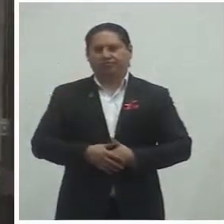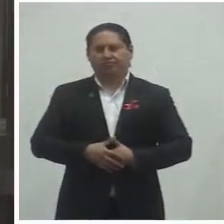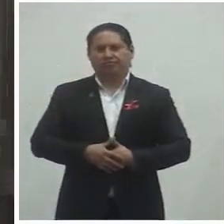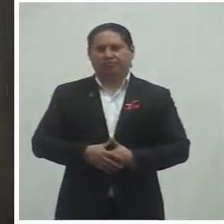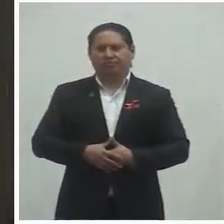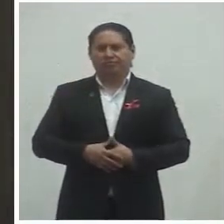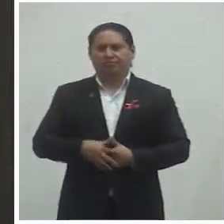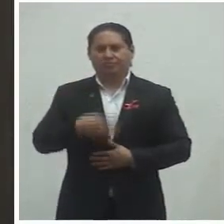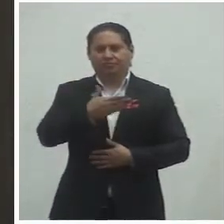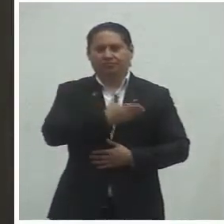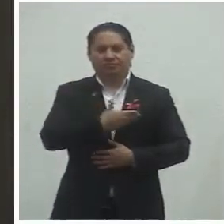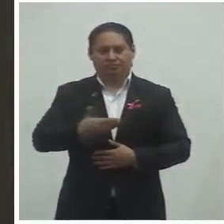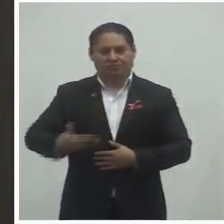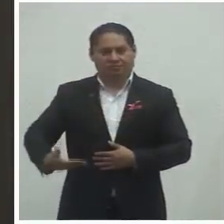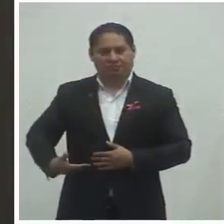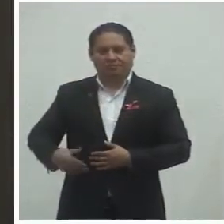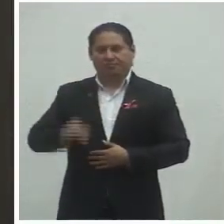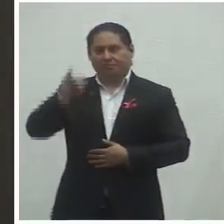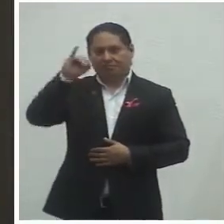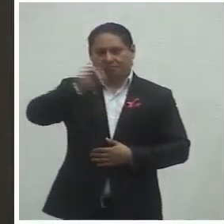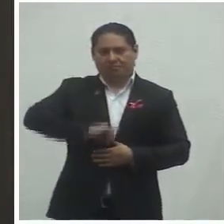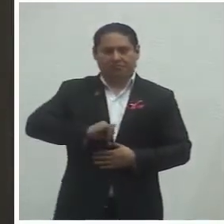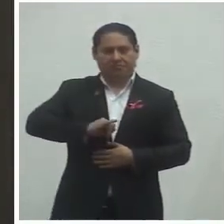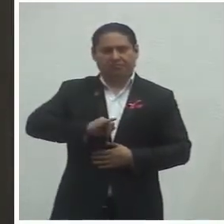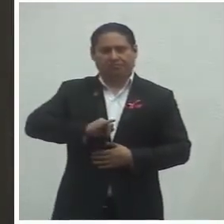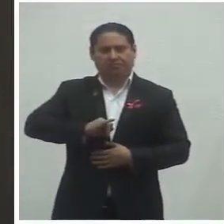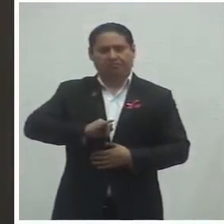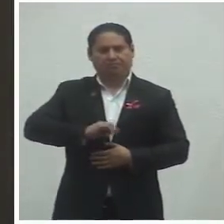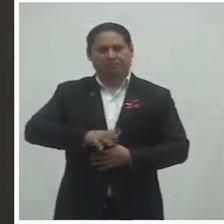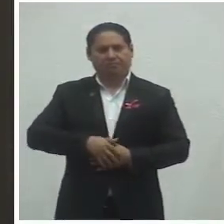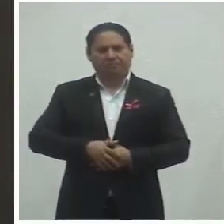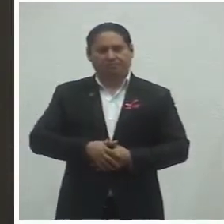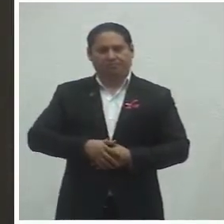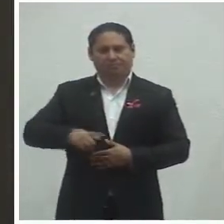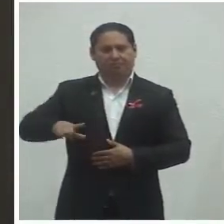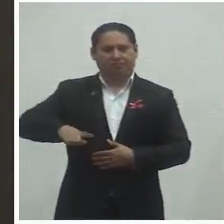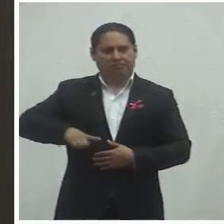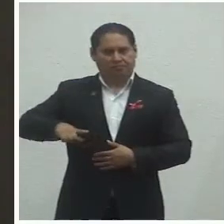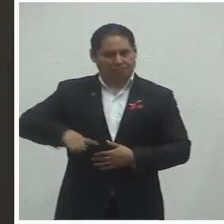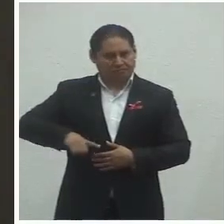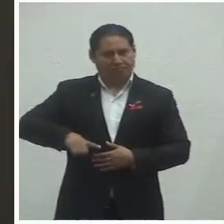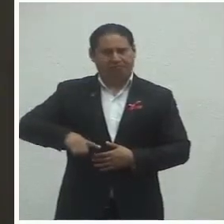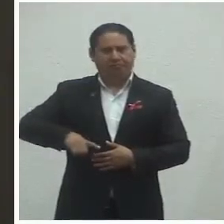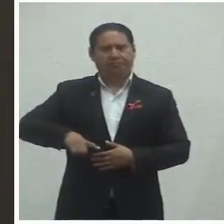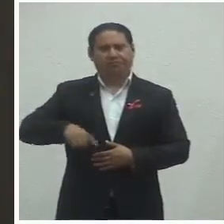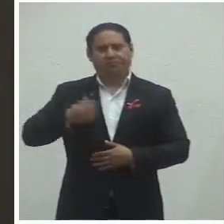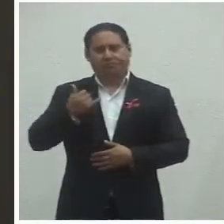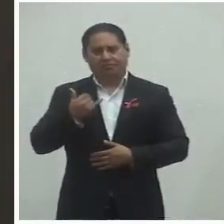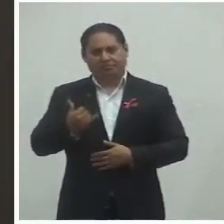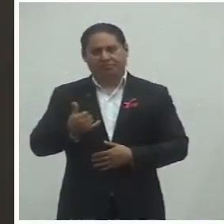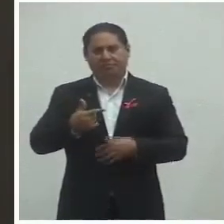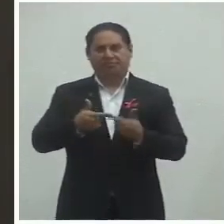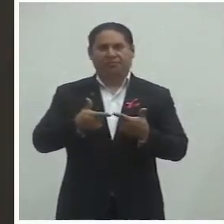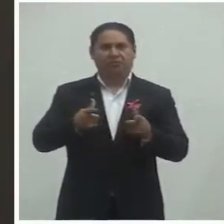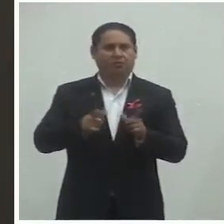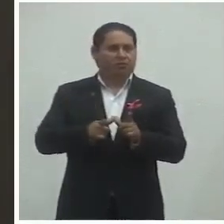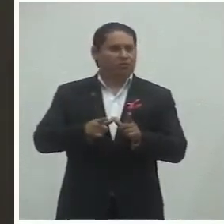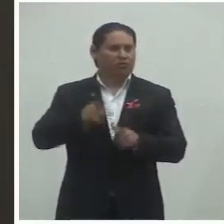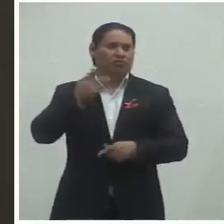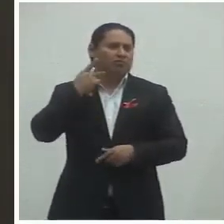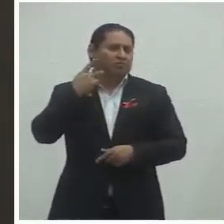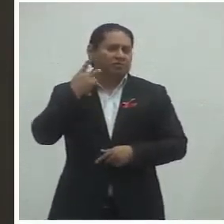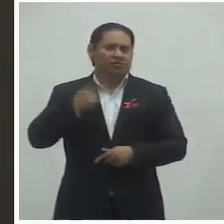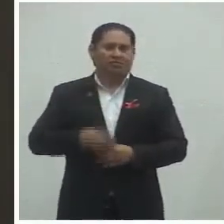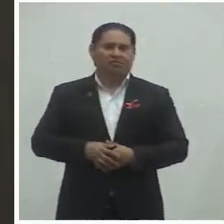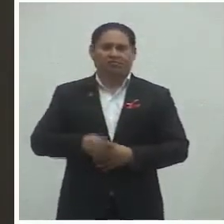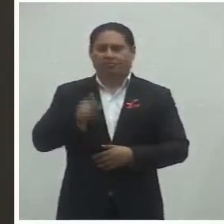El presidente era el jefe del Estado, del gobierno y del partido de Estado. Por